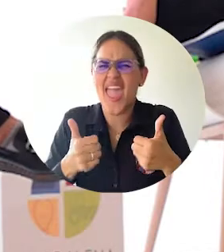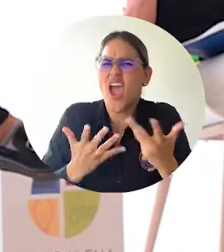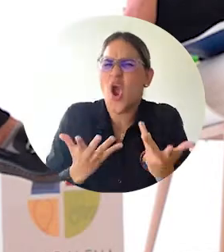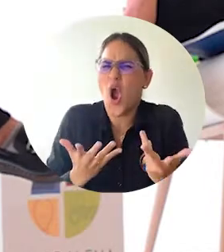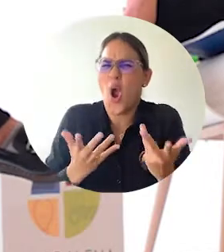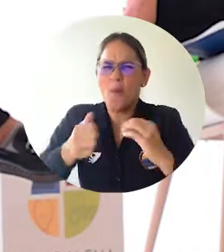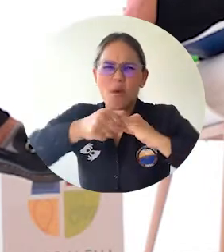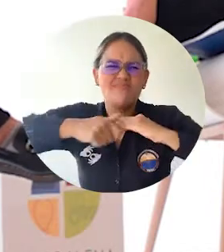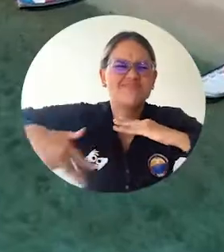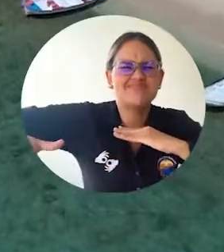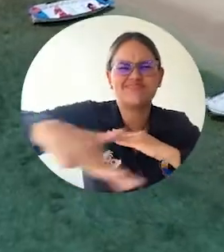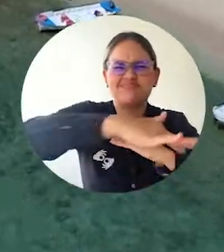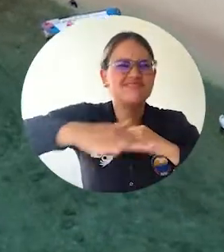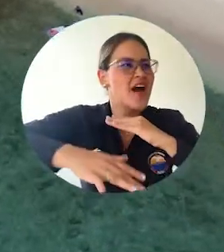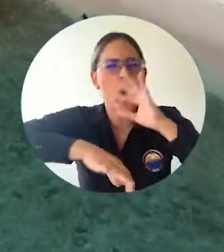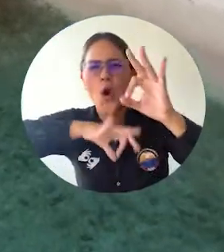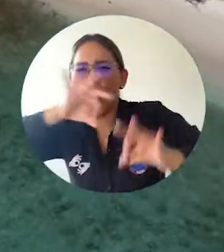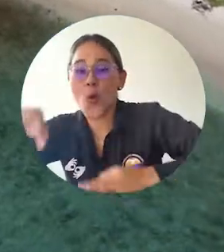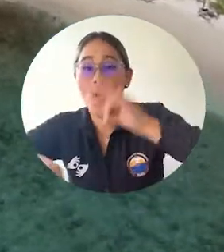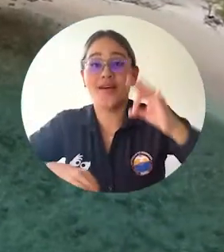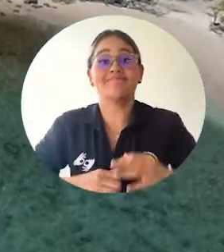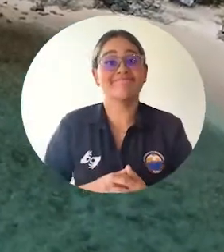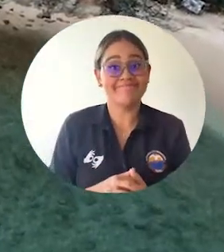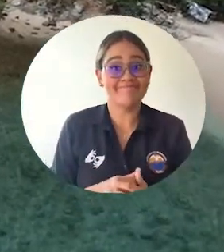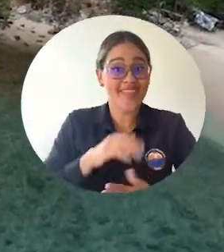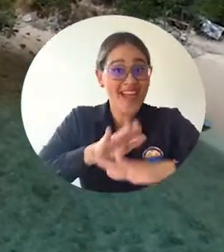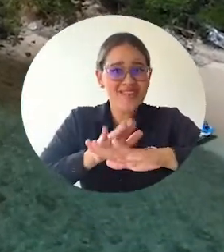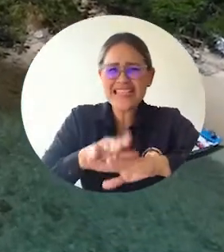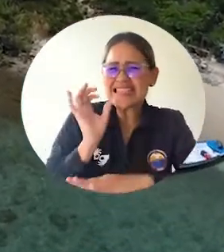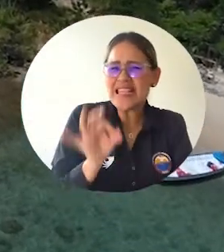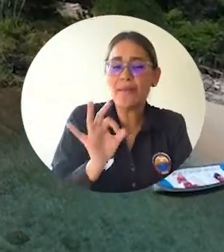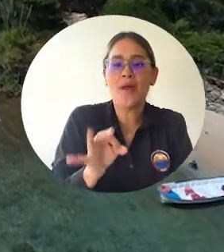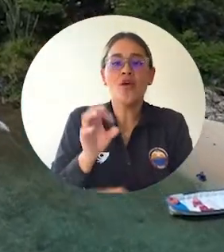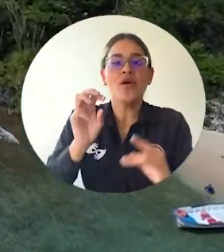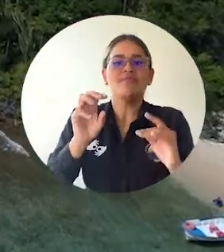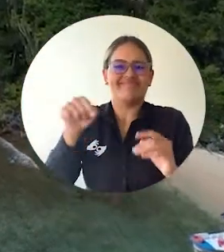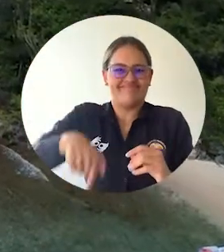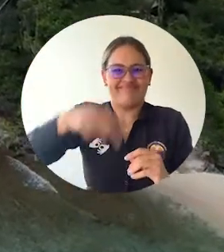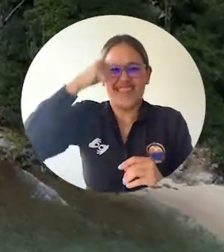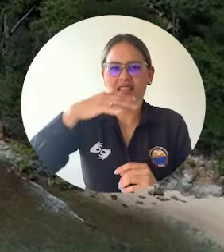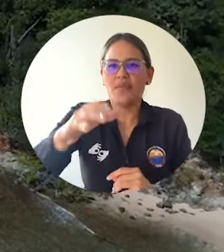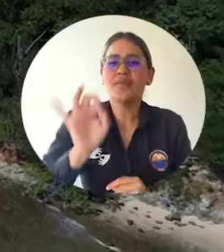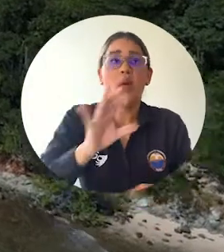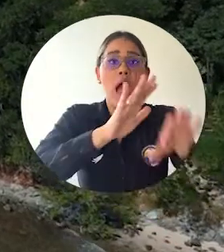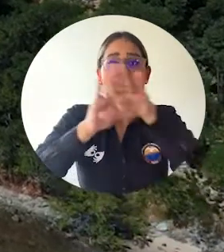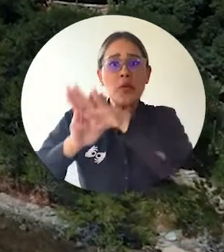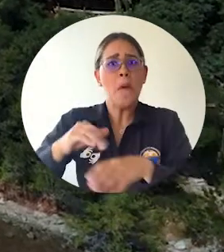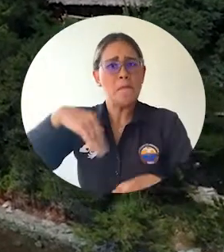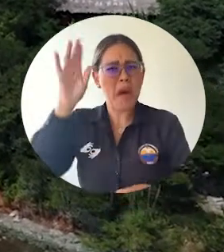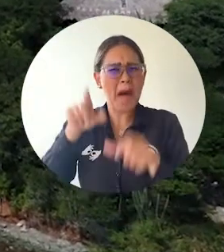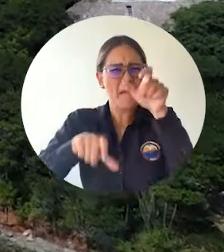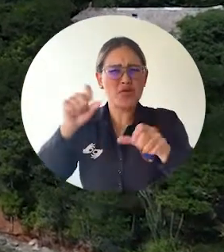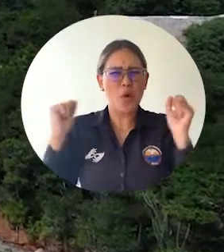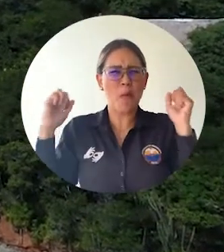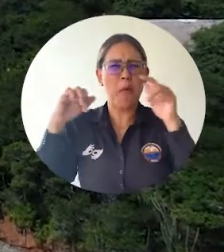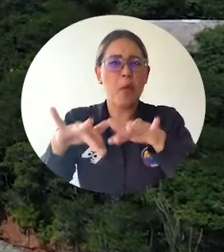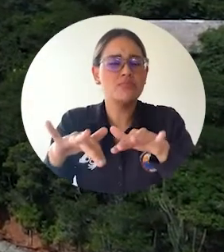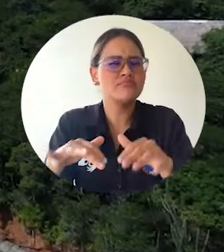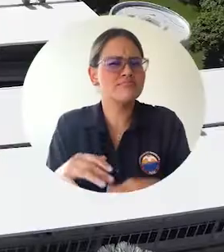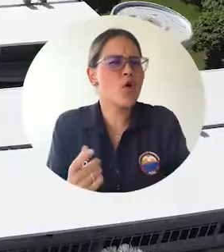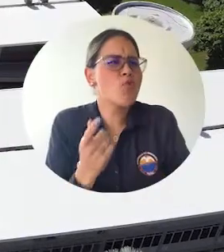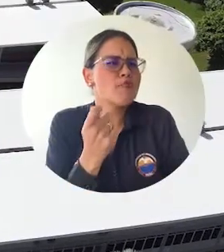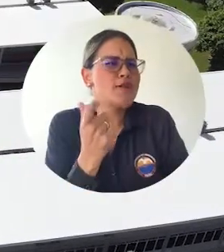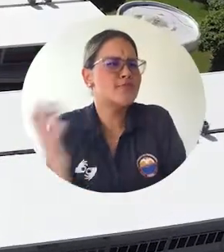playas inmejorables, porque es que yo creo que Santa Marta tiene que dejar de sumar la estadística en términos de visitantes y empezar a decir cuántos ingresos genera una